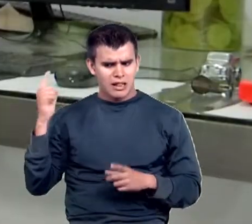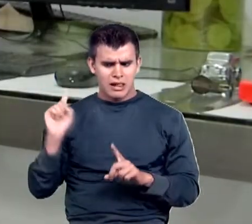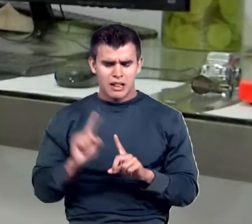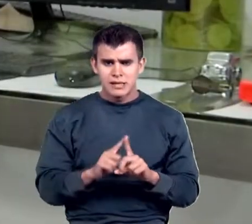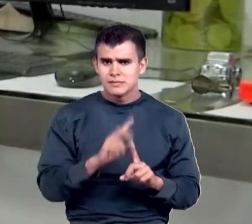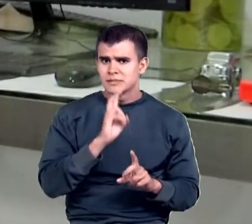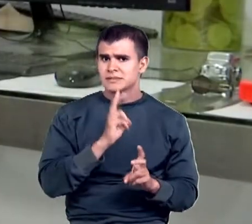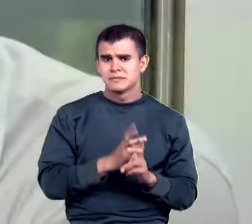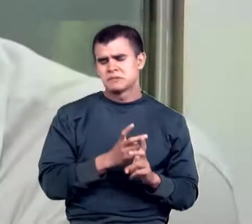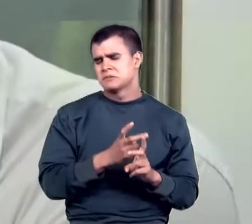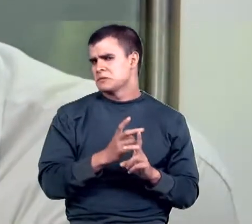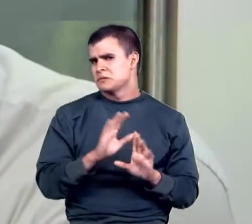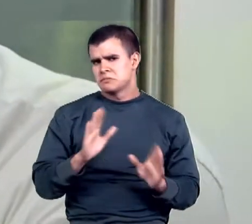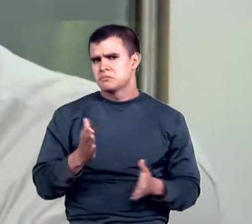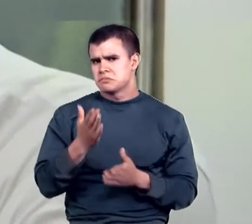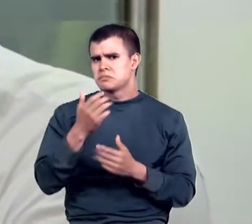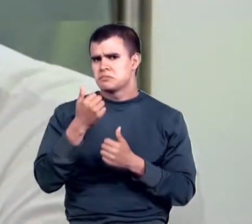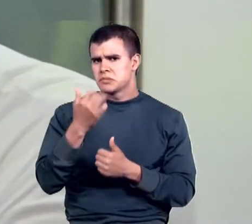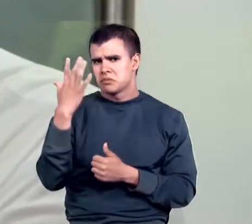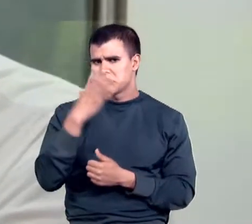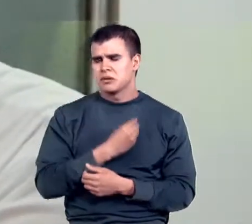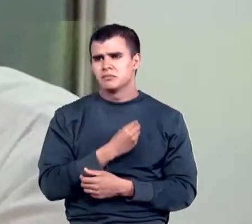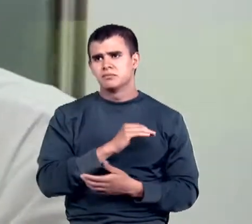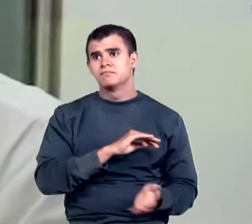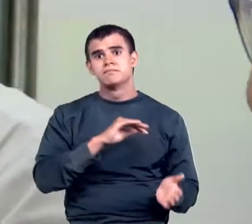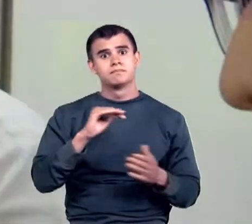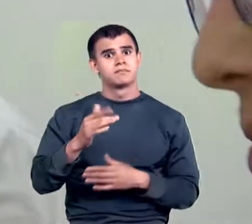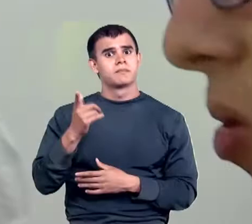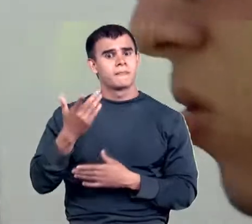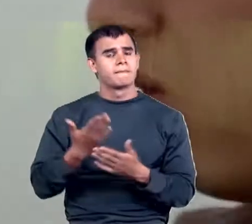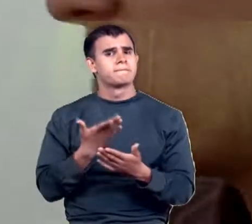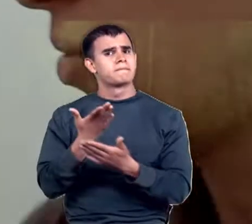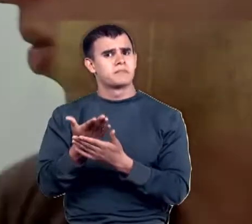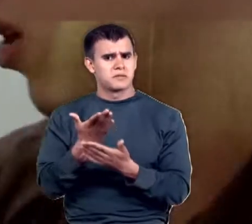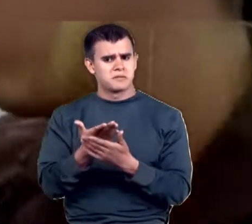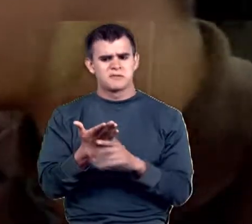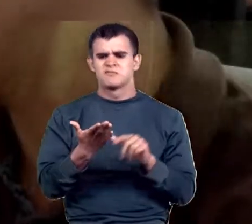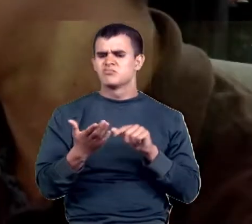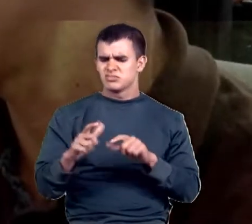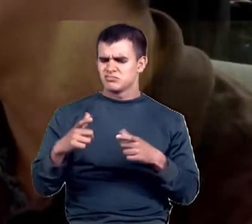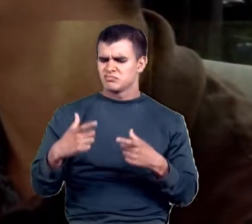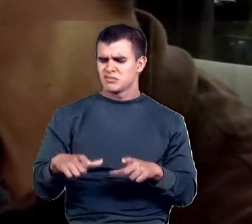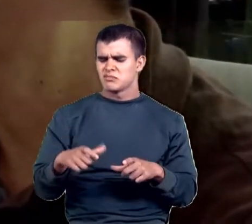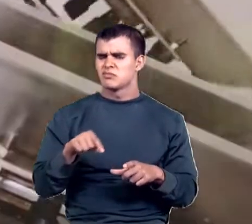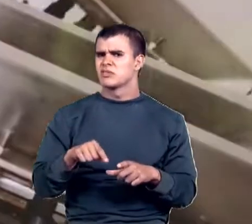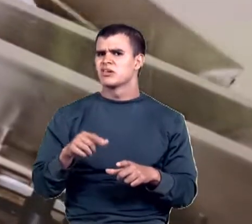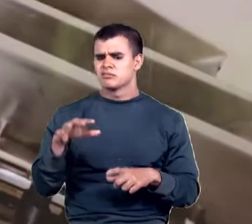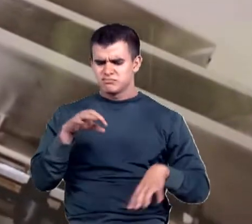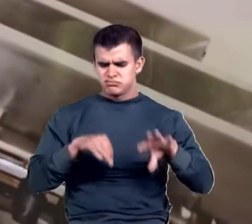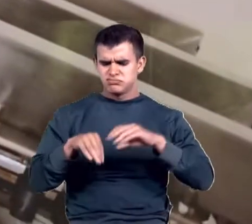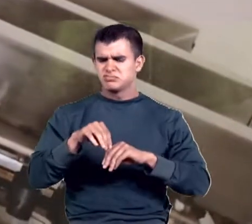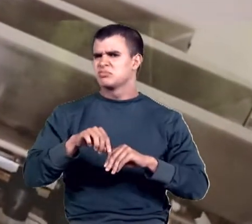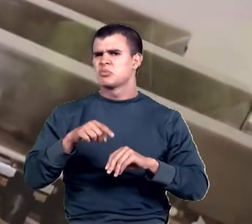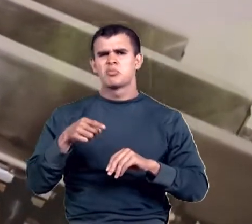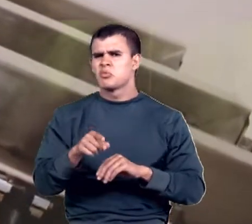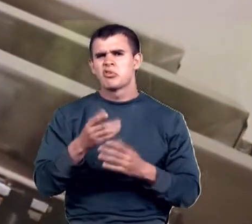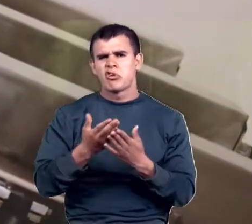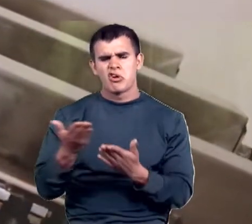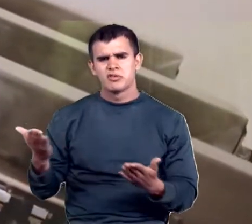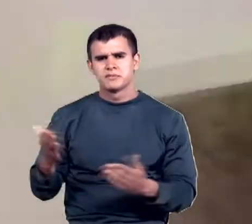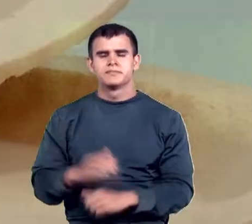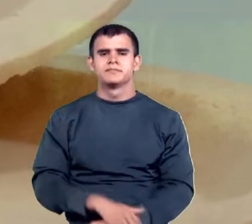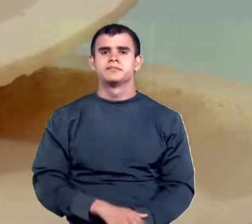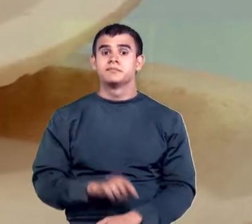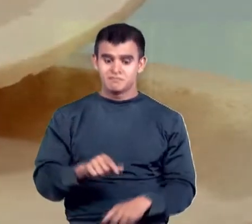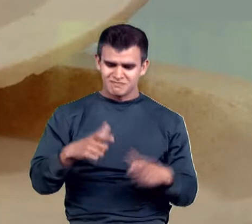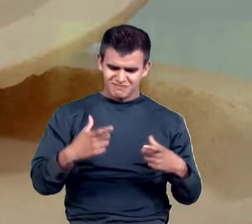muy bonito de hacer. Como líder de esta novedosa idea, ya nos explicó qué materiales requiere para la elaboración del plato